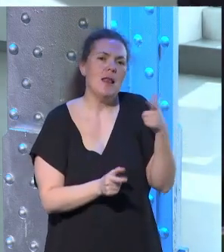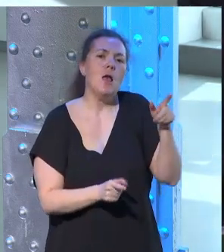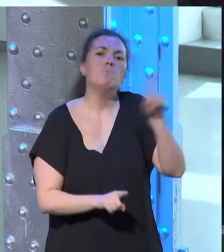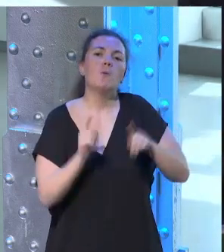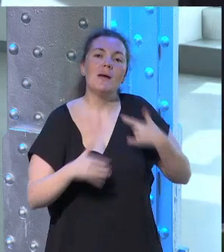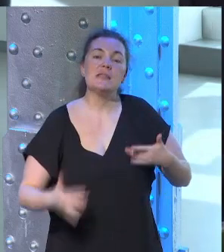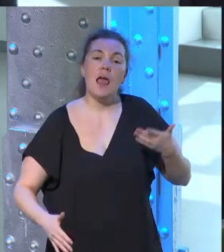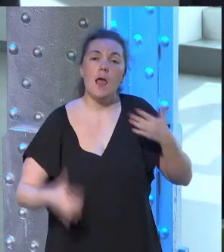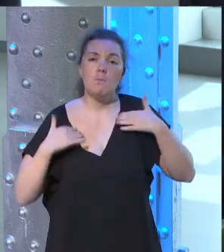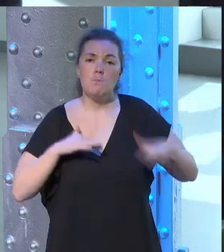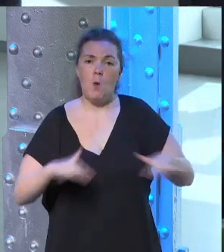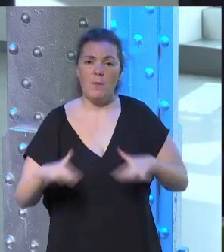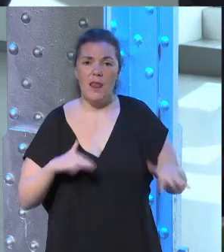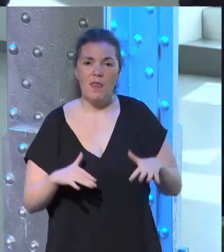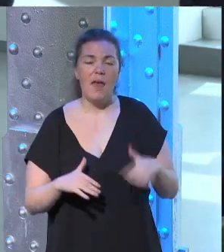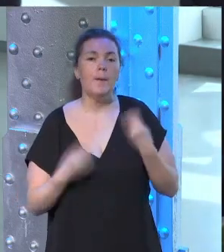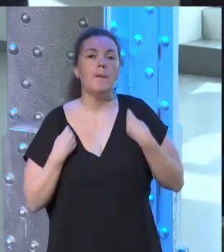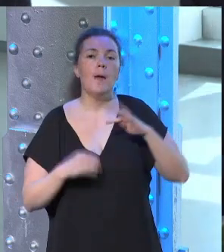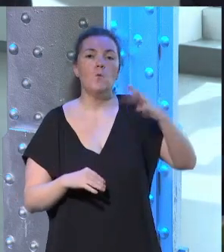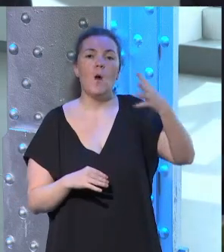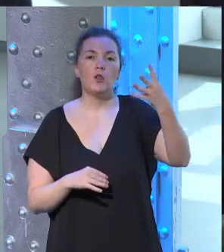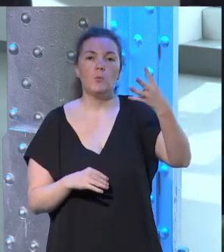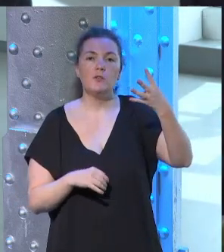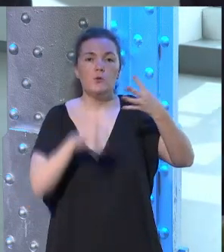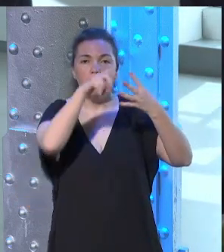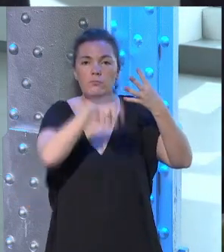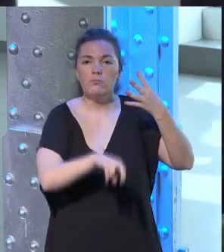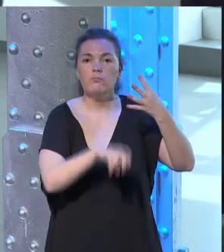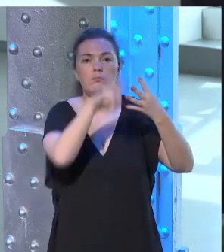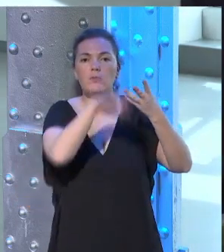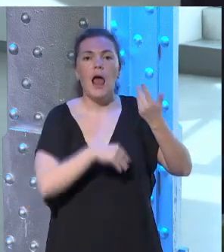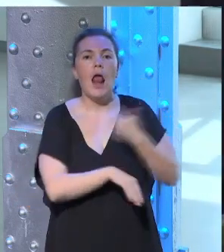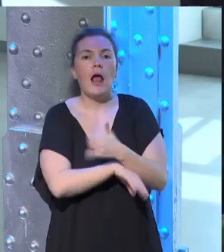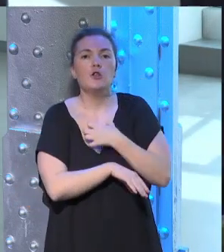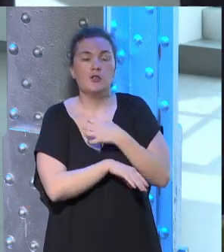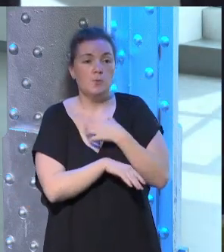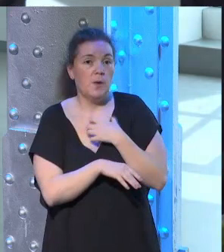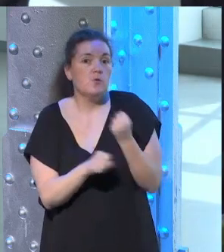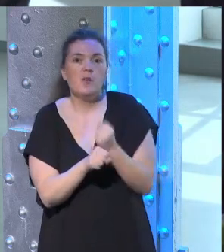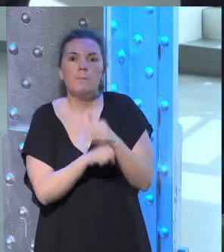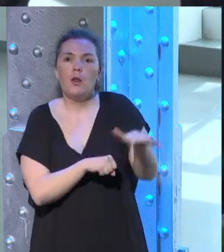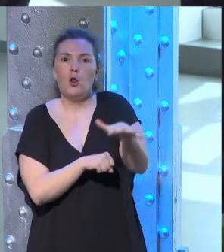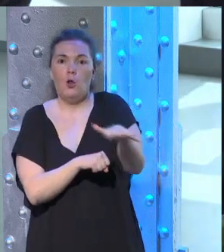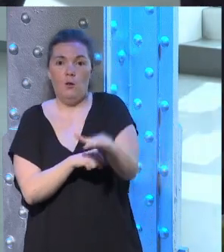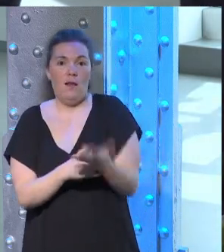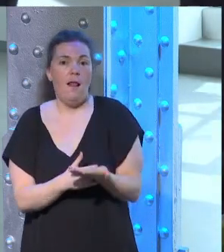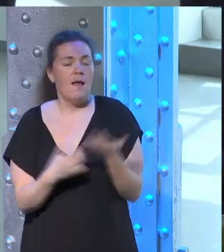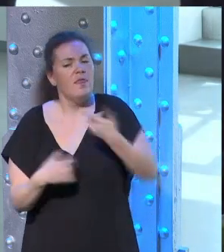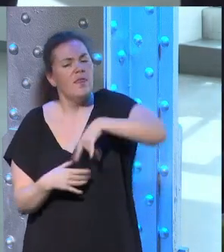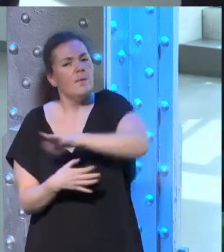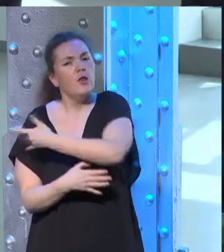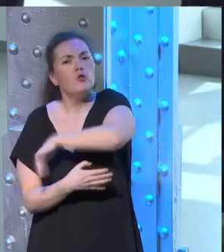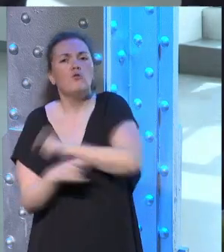movilidad que están encerradas en los cuartos pisos y no pueden bajar abajo. Y eso es un empleo local, ¿no? Entonces, quiero decir que yo creo que tenemos que hacer un esfuerzo